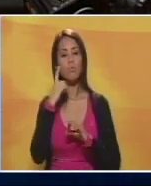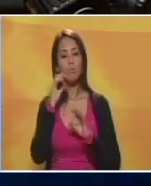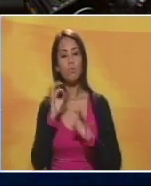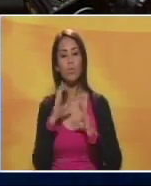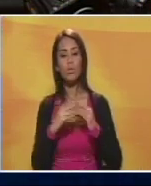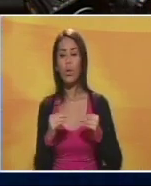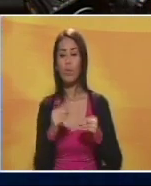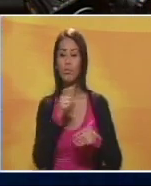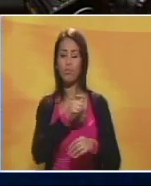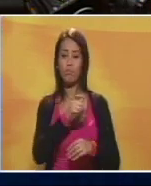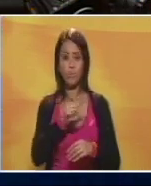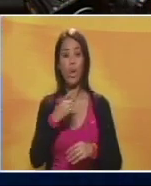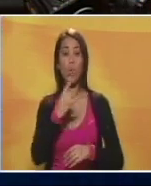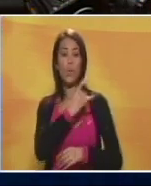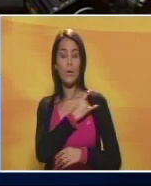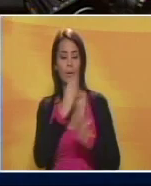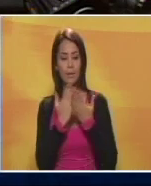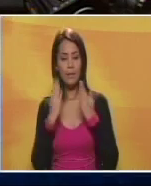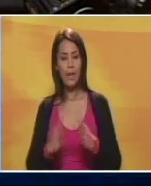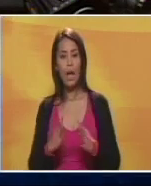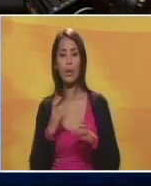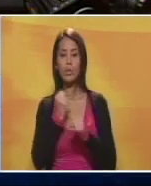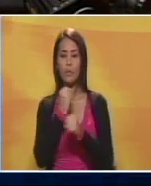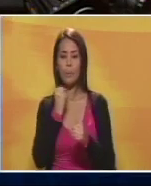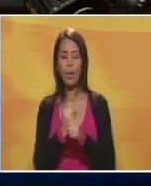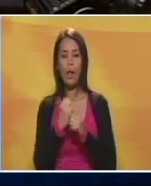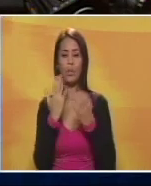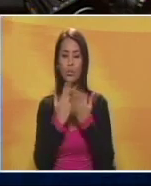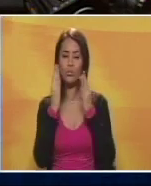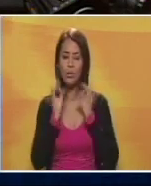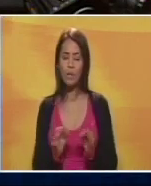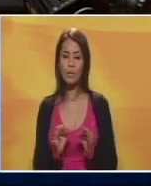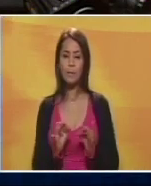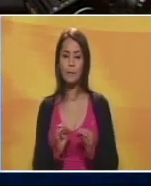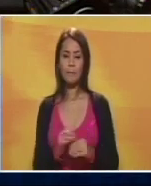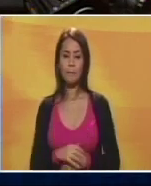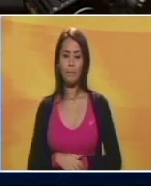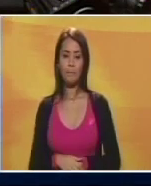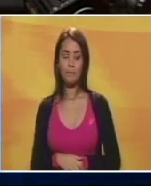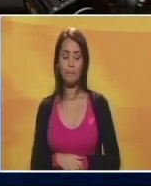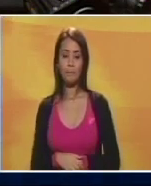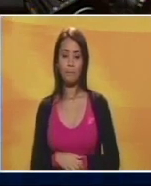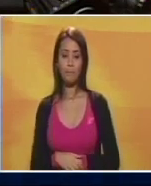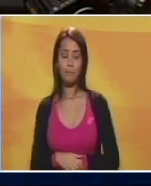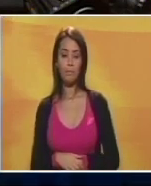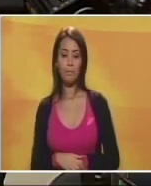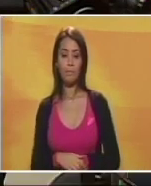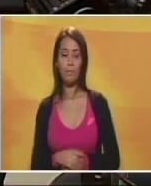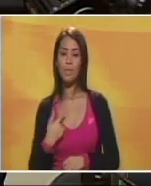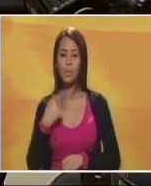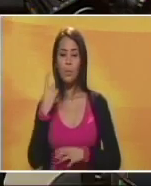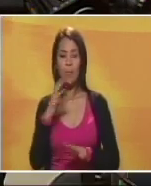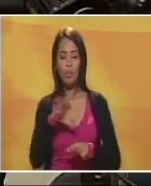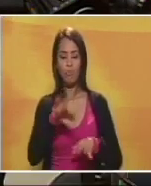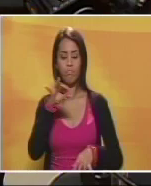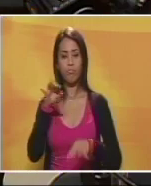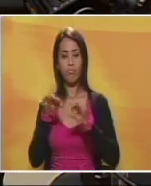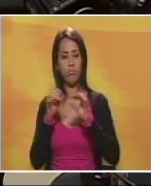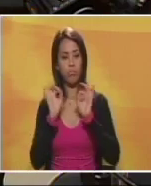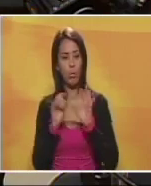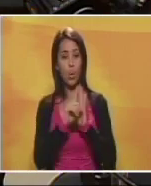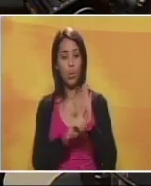sectores, como lo son universitarios, trabajadores, estudiantes, disidentes del oficialismo. Considera que se puede tener una elección